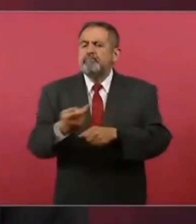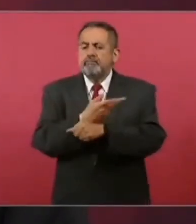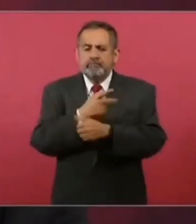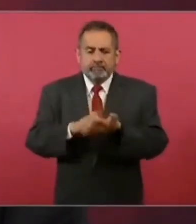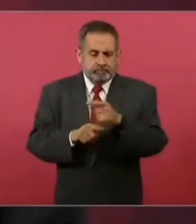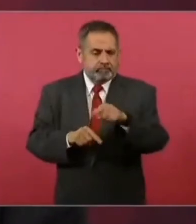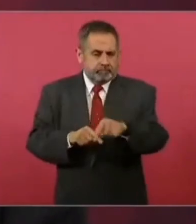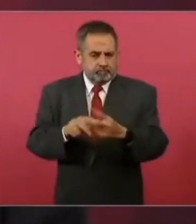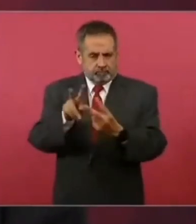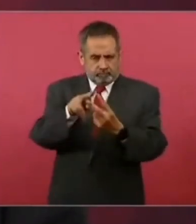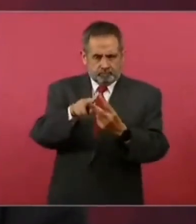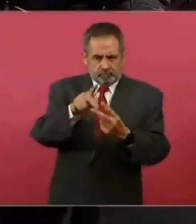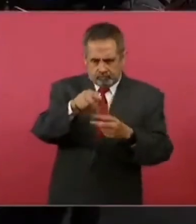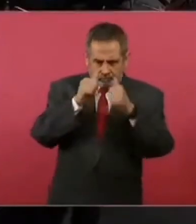tiene en estos dos casos